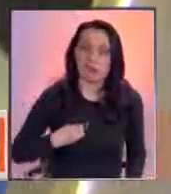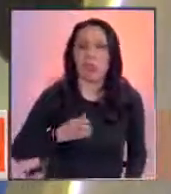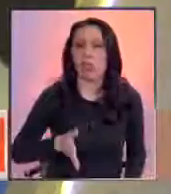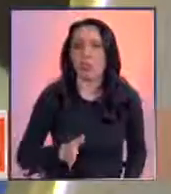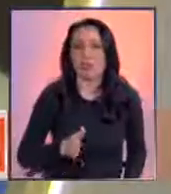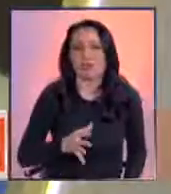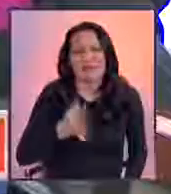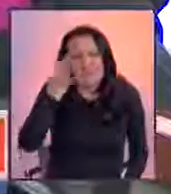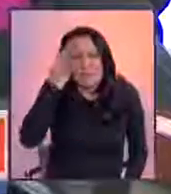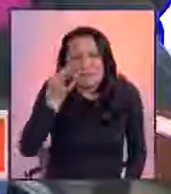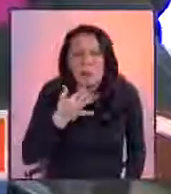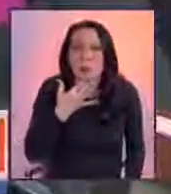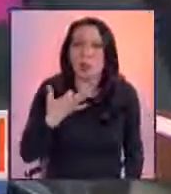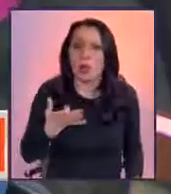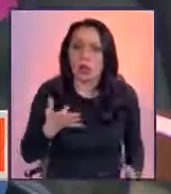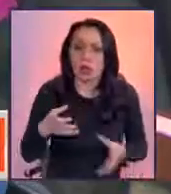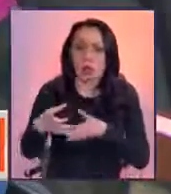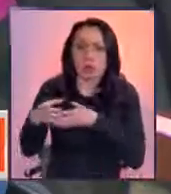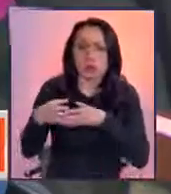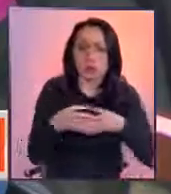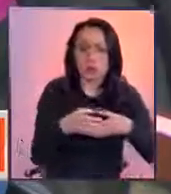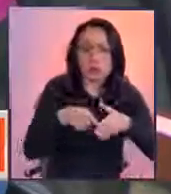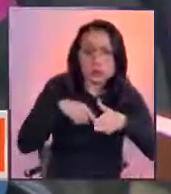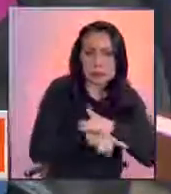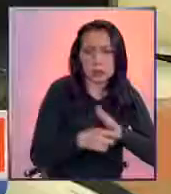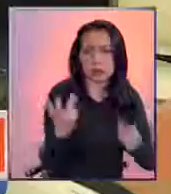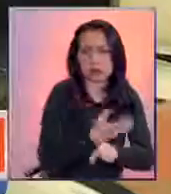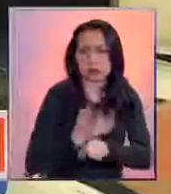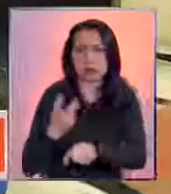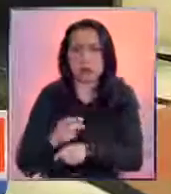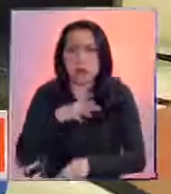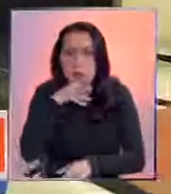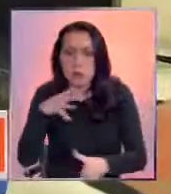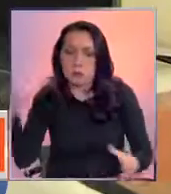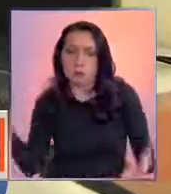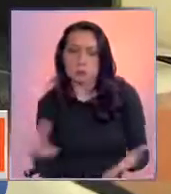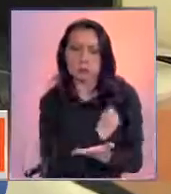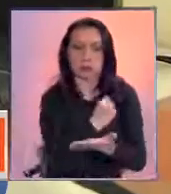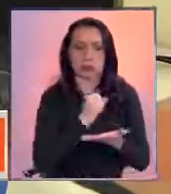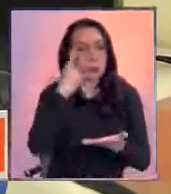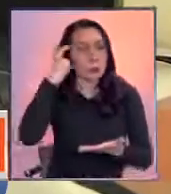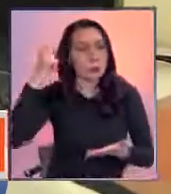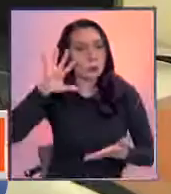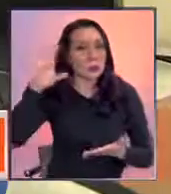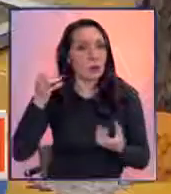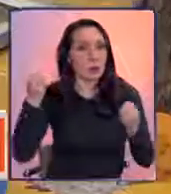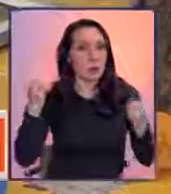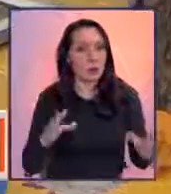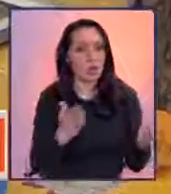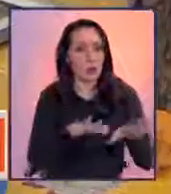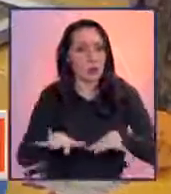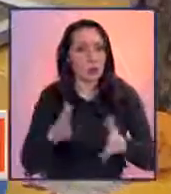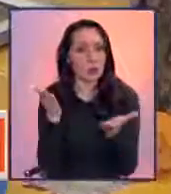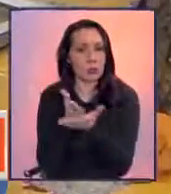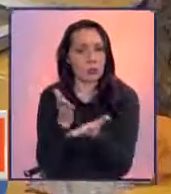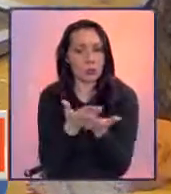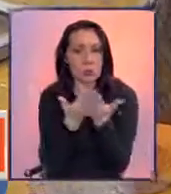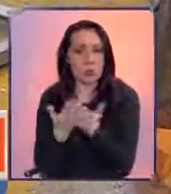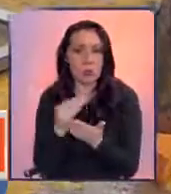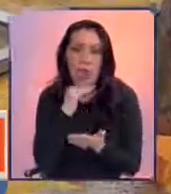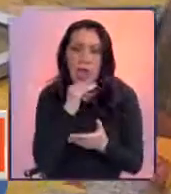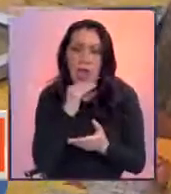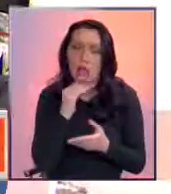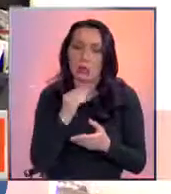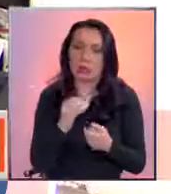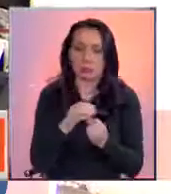no entienden por qué un grupo entró esa noche y en un par de minutos les arrebató sus sueños e implementos de estudio. Y aunque inmediatamente se